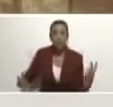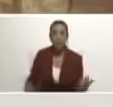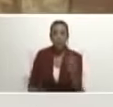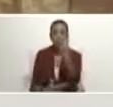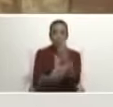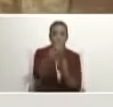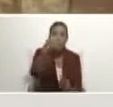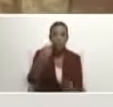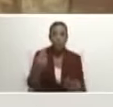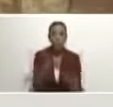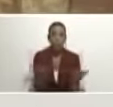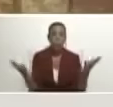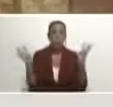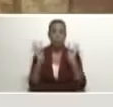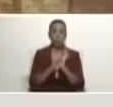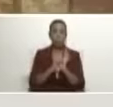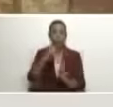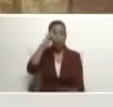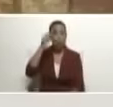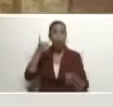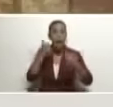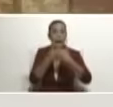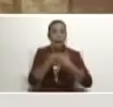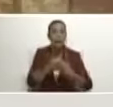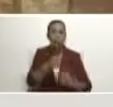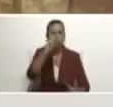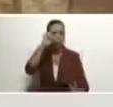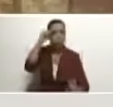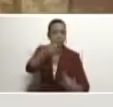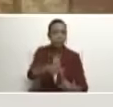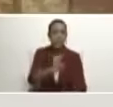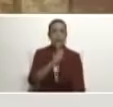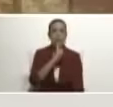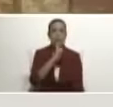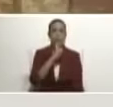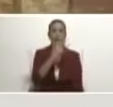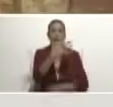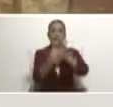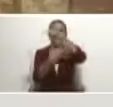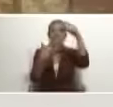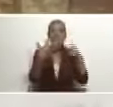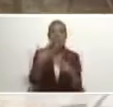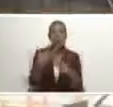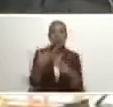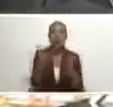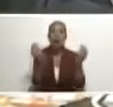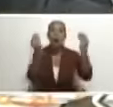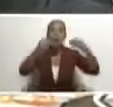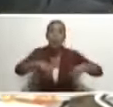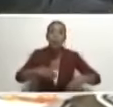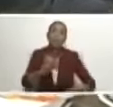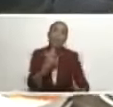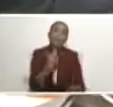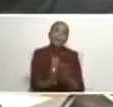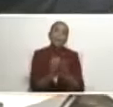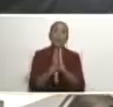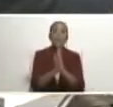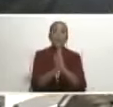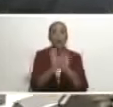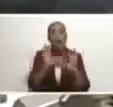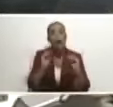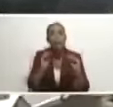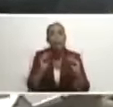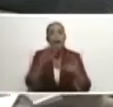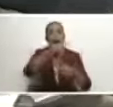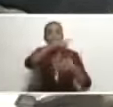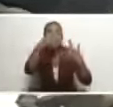Hay grandes retos. Yo he venido hablando, señores diputados, de cinco consensos, si me los permiten.